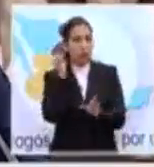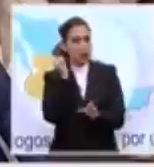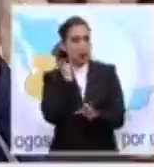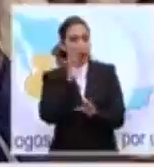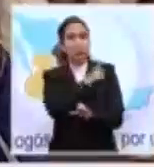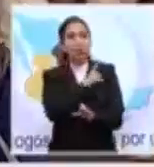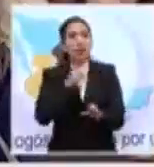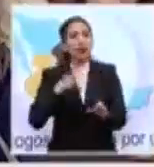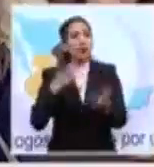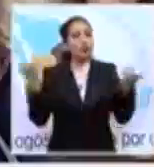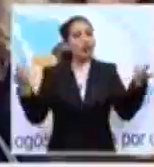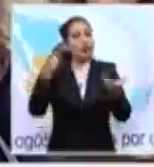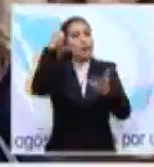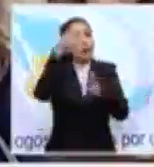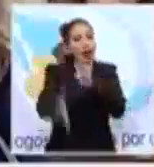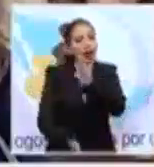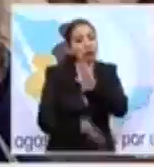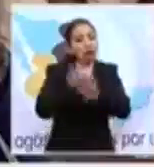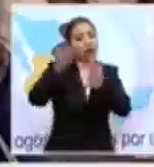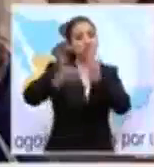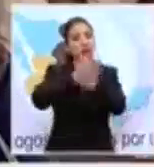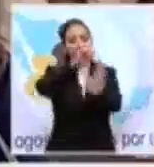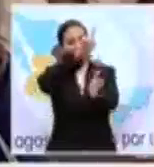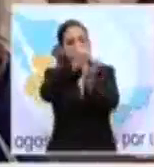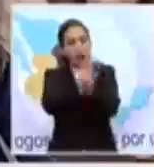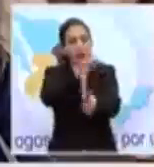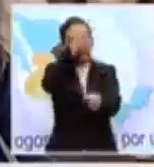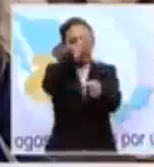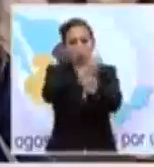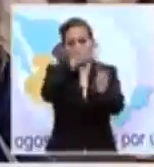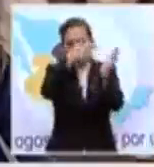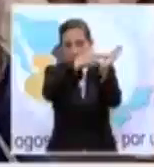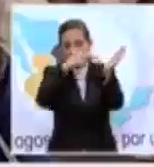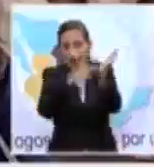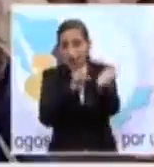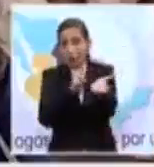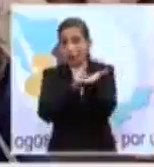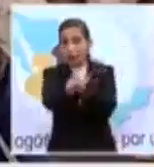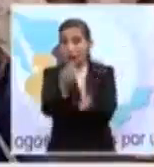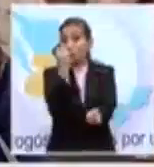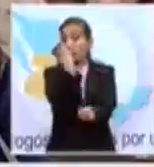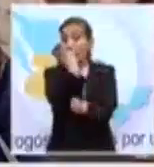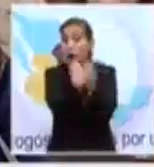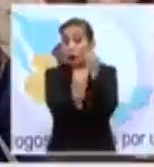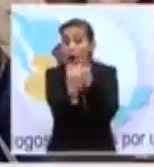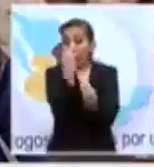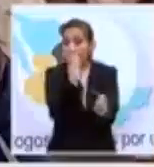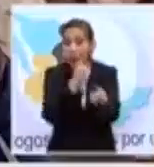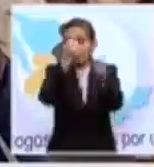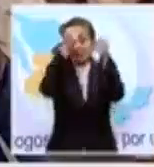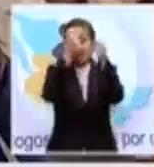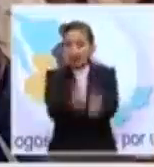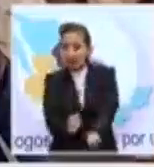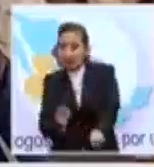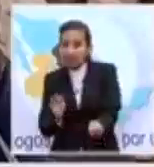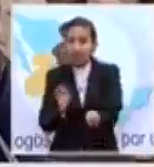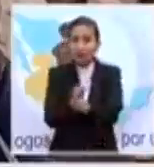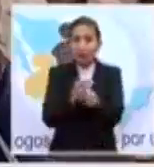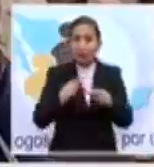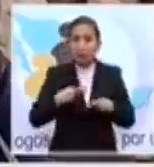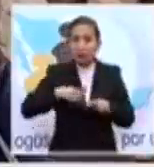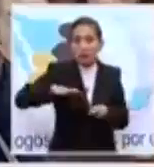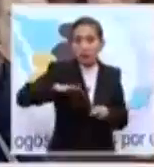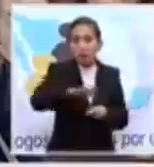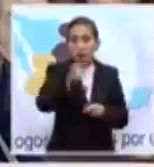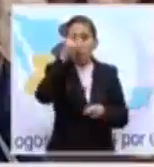que partir para construir la legislación secundaria del derecho a la alimentación que le garantice a la